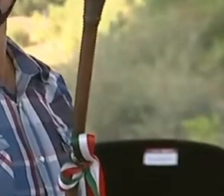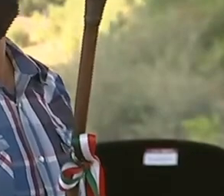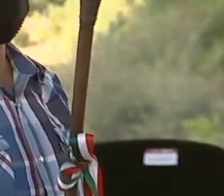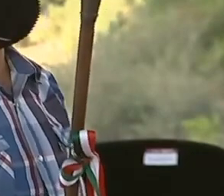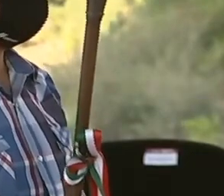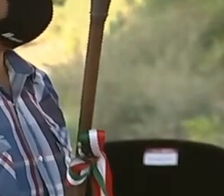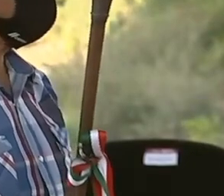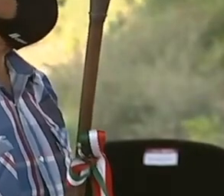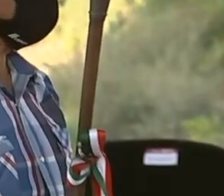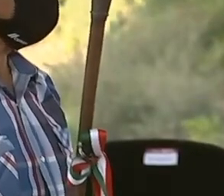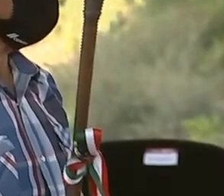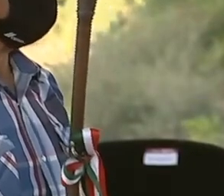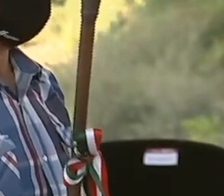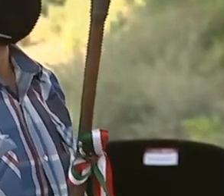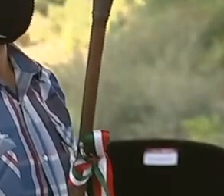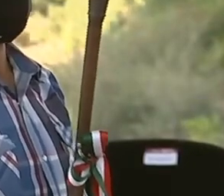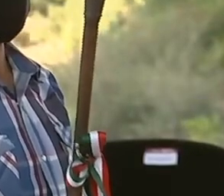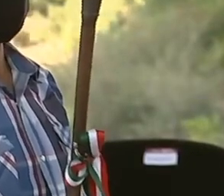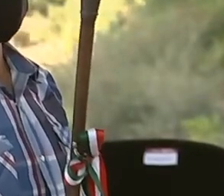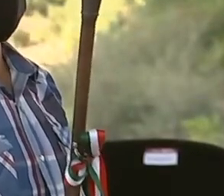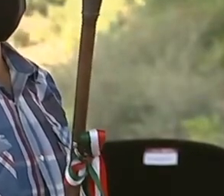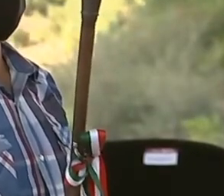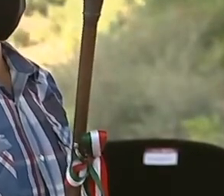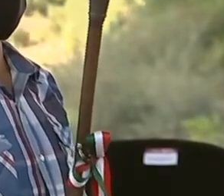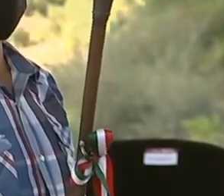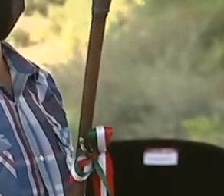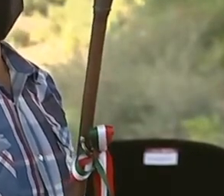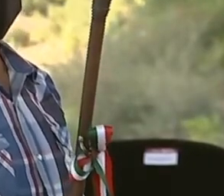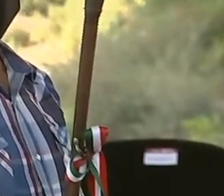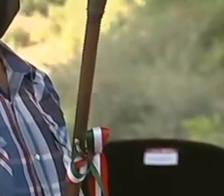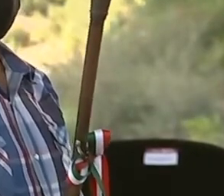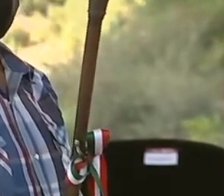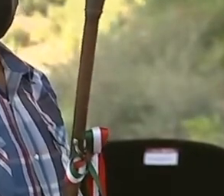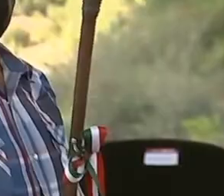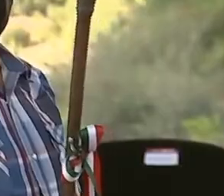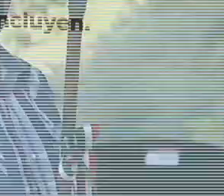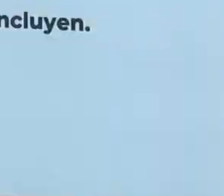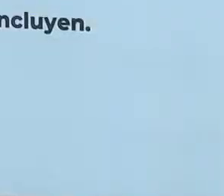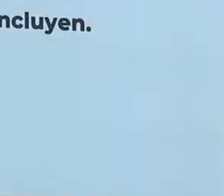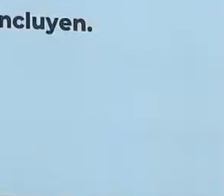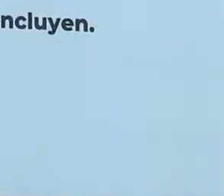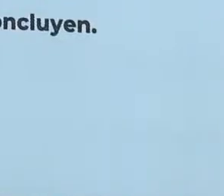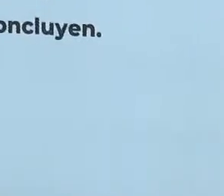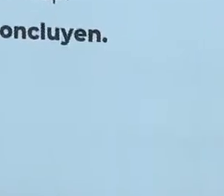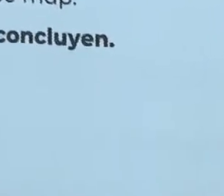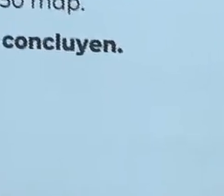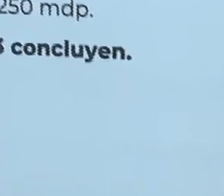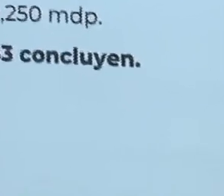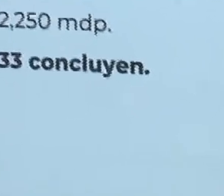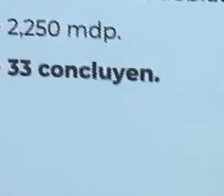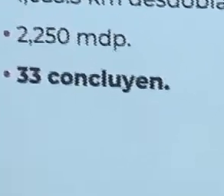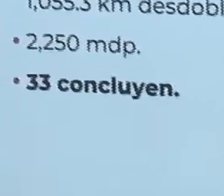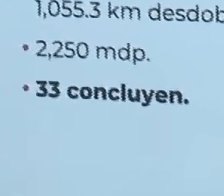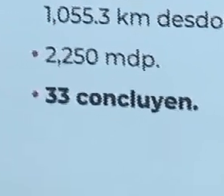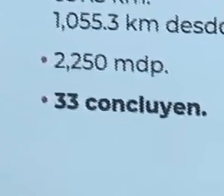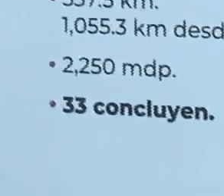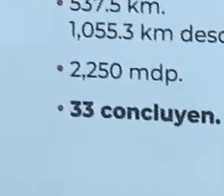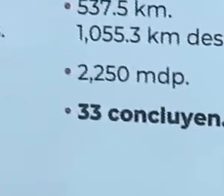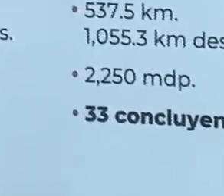tendremos que seguir algunos. Hay algún camino que tiene 62 kilómetros de longitud, entonces este nos va a llevar pues